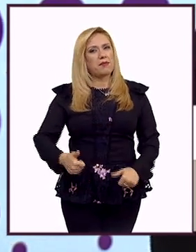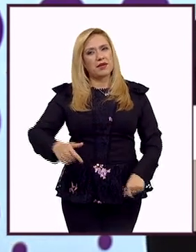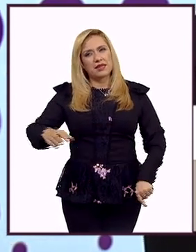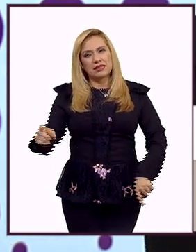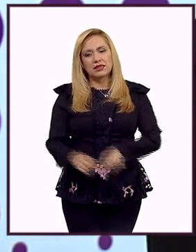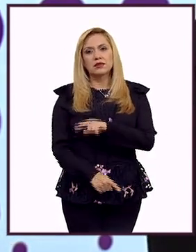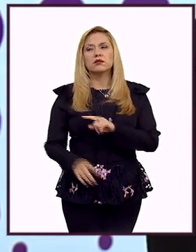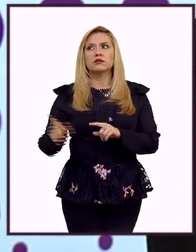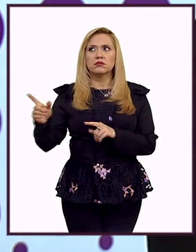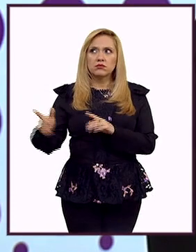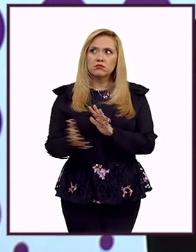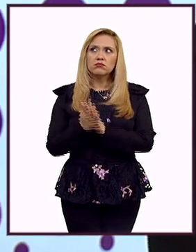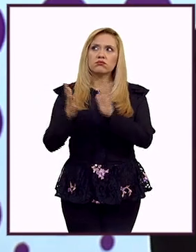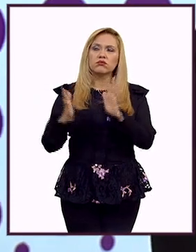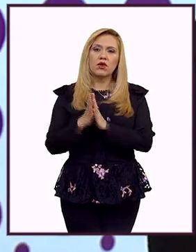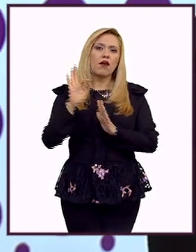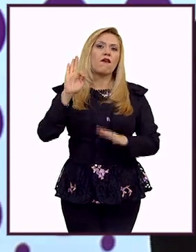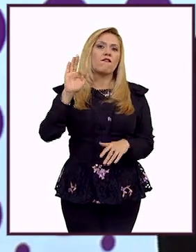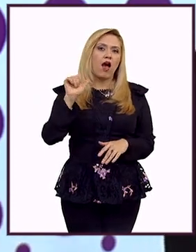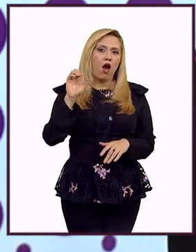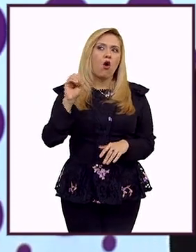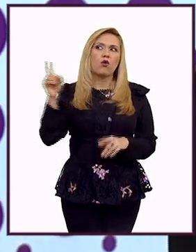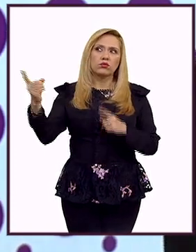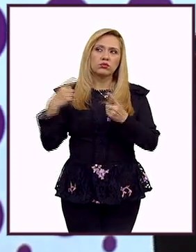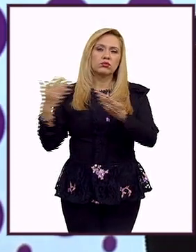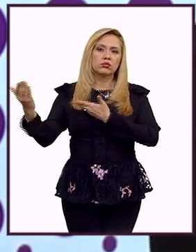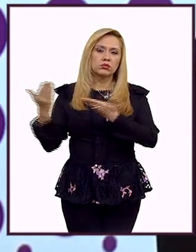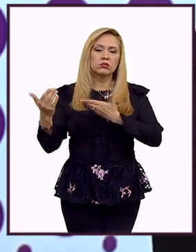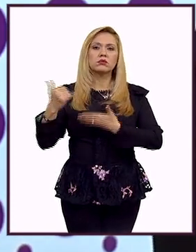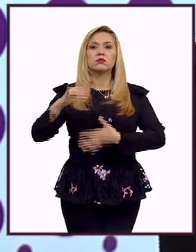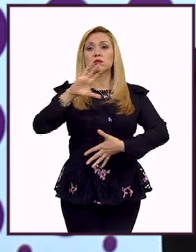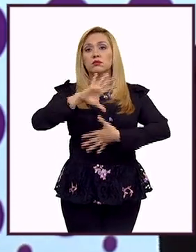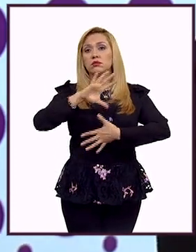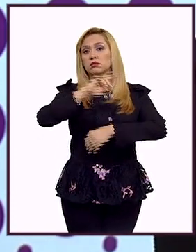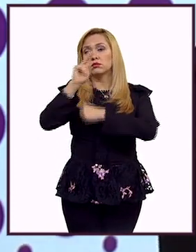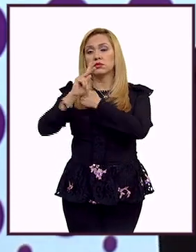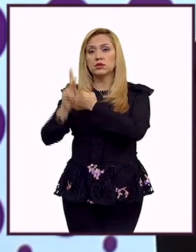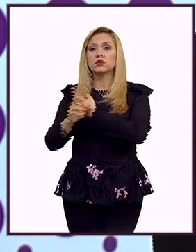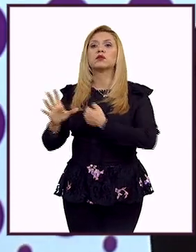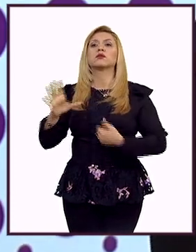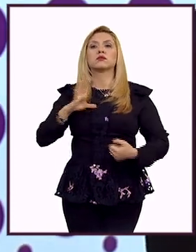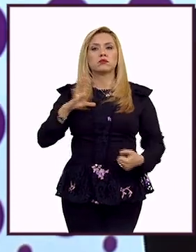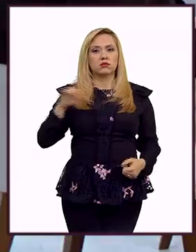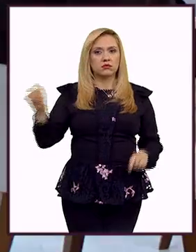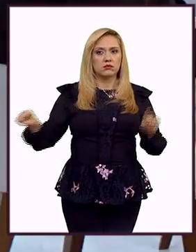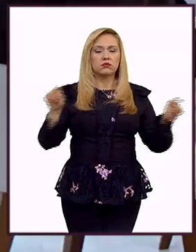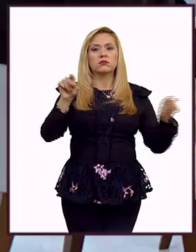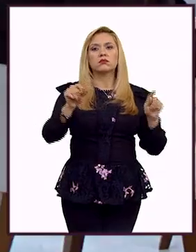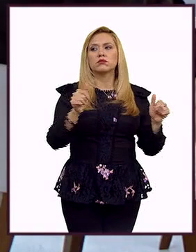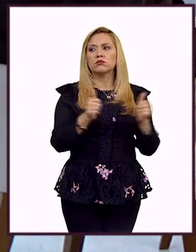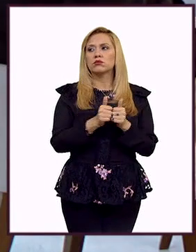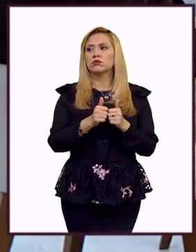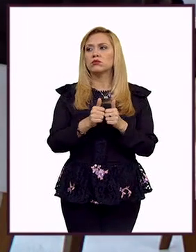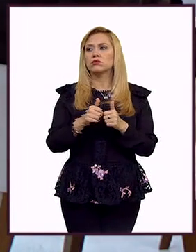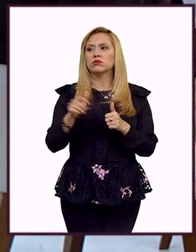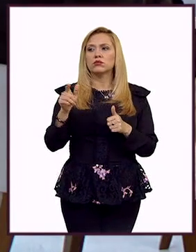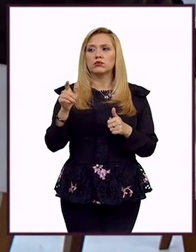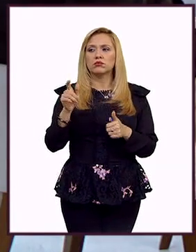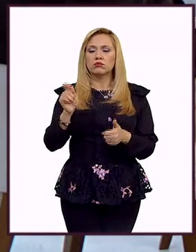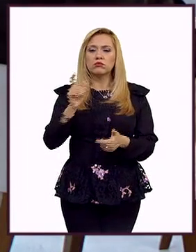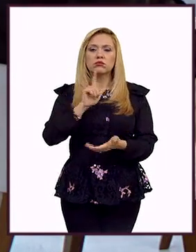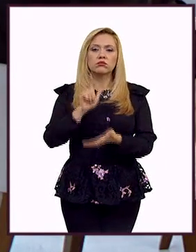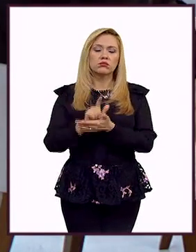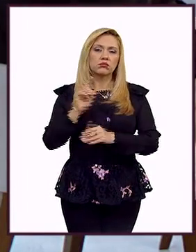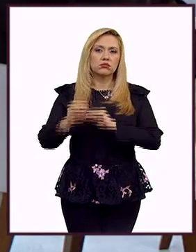de manera activa. A nivel de Latinoamérica, en todos los países hay estos frentes que se está trabajando con la parte legislativa precisamente